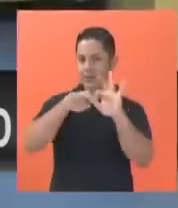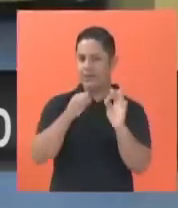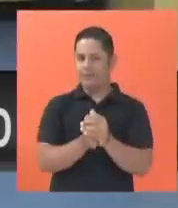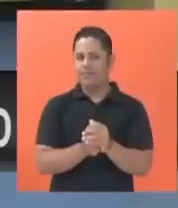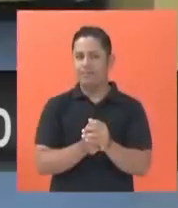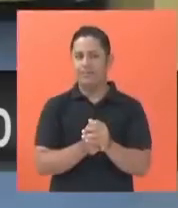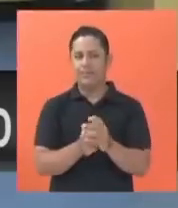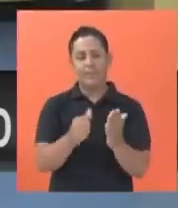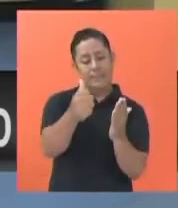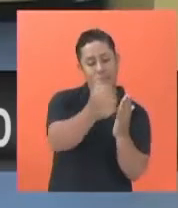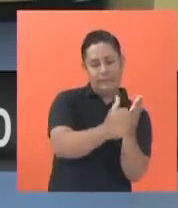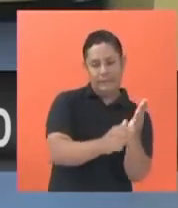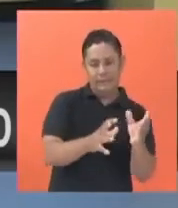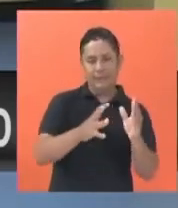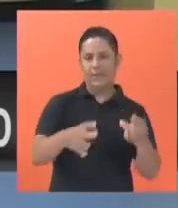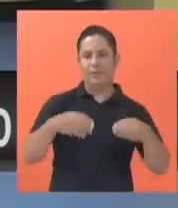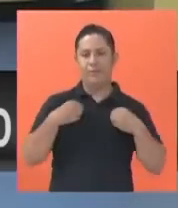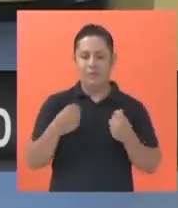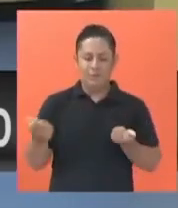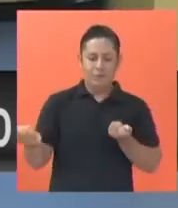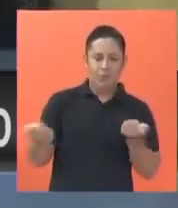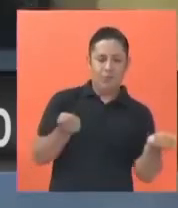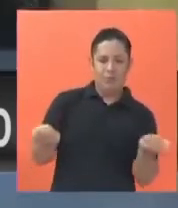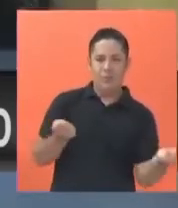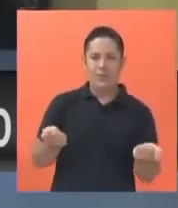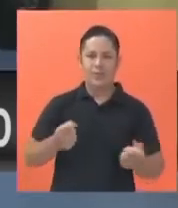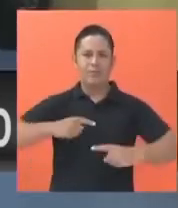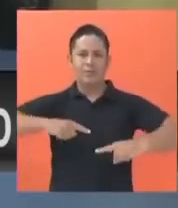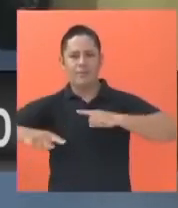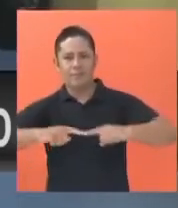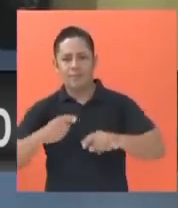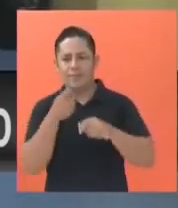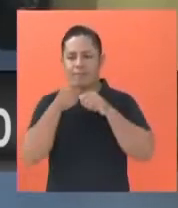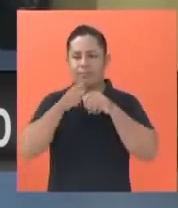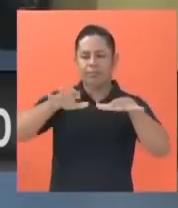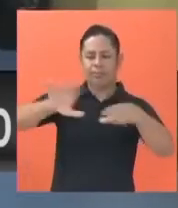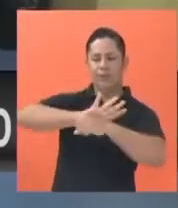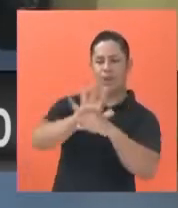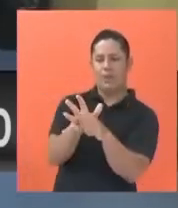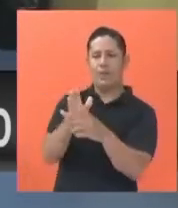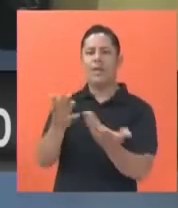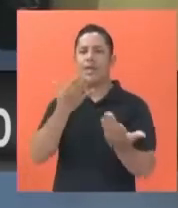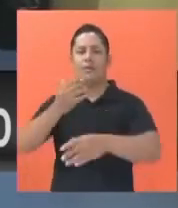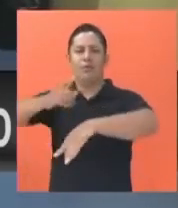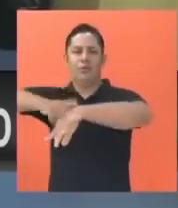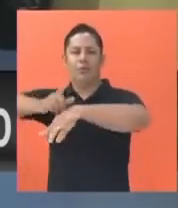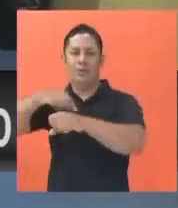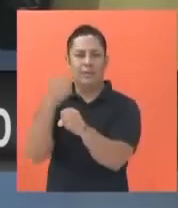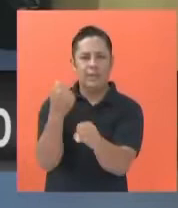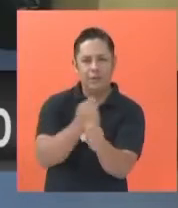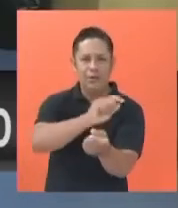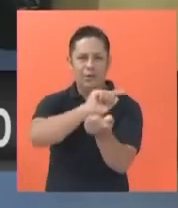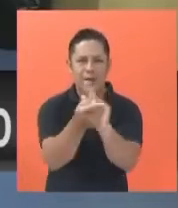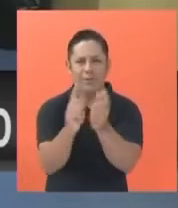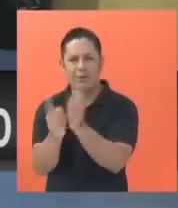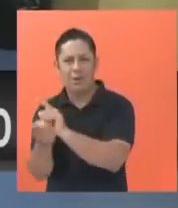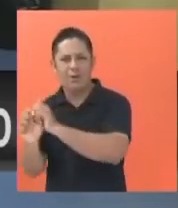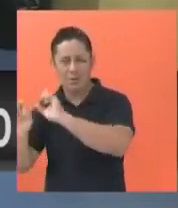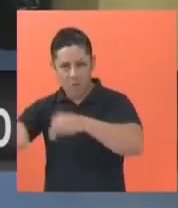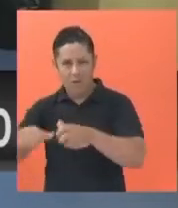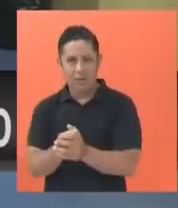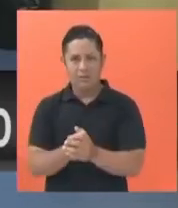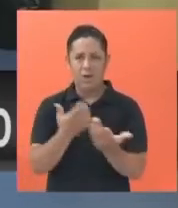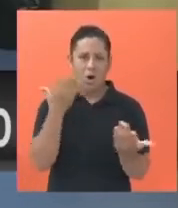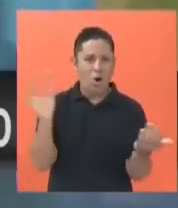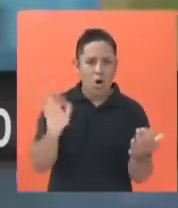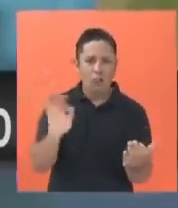adoptar medidas de control administrativo para la reducción de la exposición, tales como la flexibilización de turnos y horarios de trabajo, así como propiciar